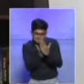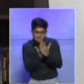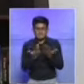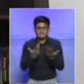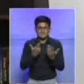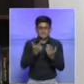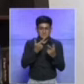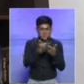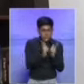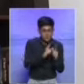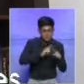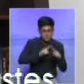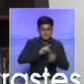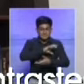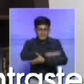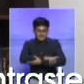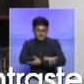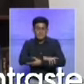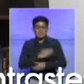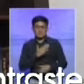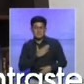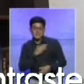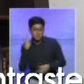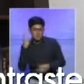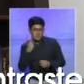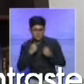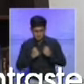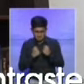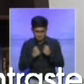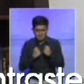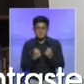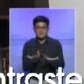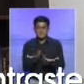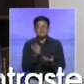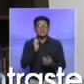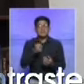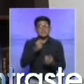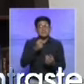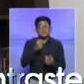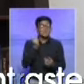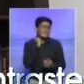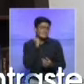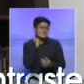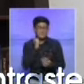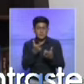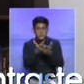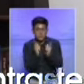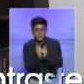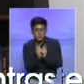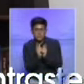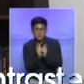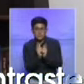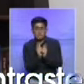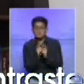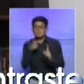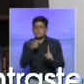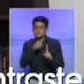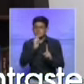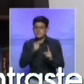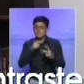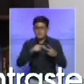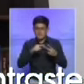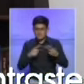coalición Fuerza y Coalición por México, al cargo de senadurías por primera minoría y porque tampoco se exponen